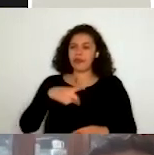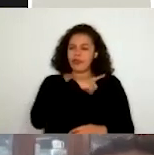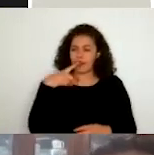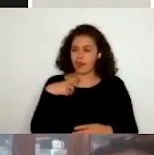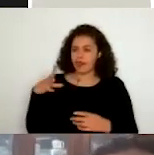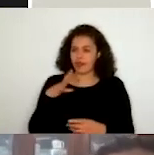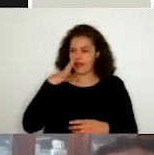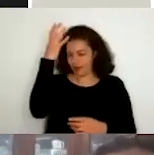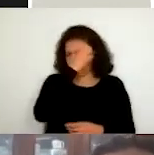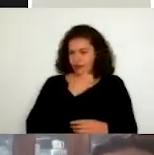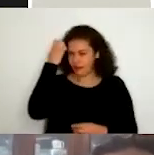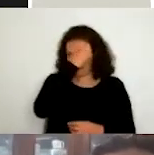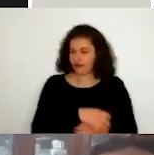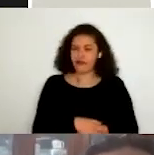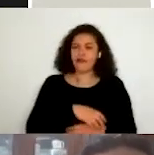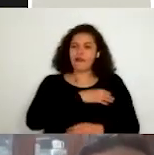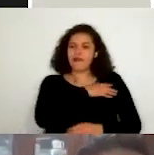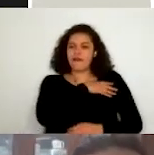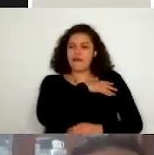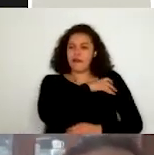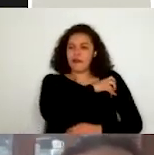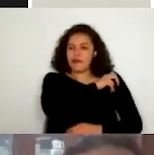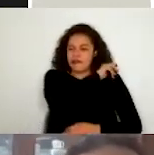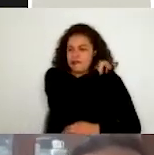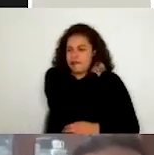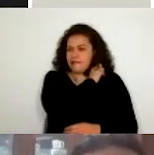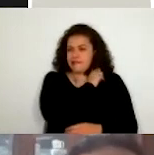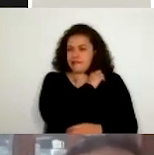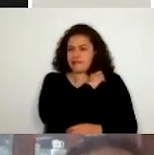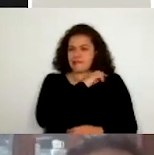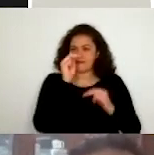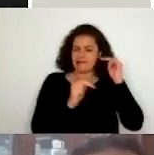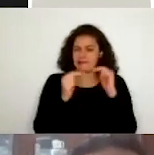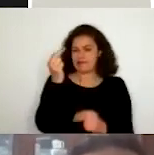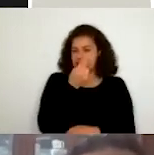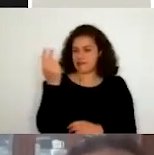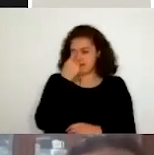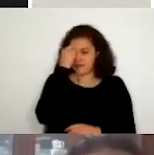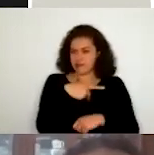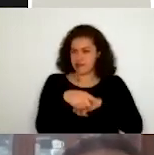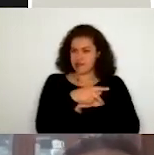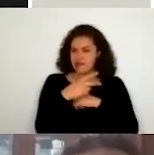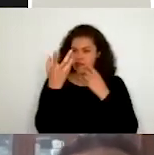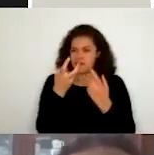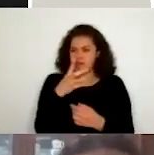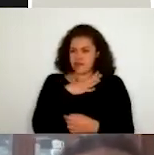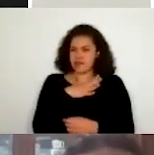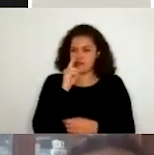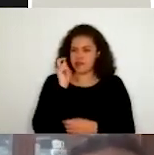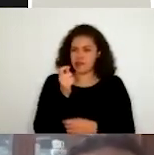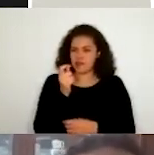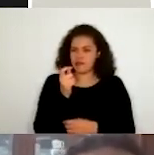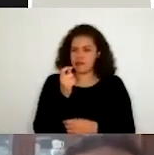evaluación que es necesario para conocer el nivel de riesgo, el cual implica el cruce de